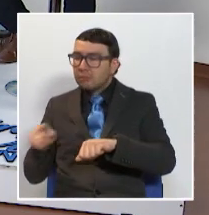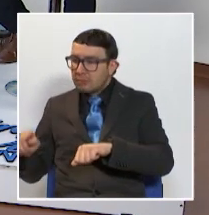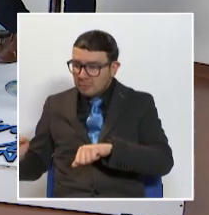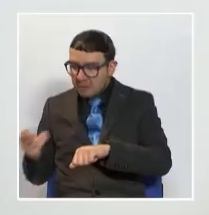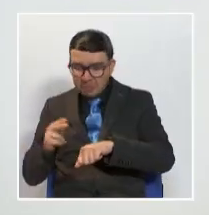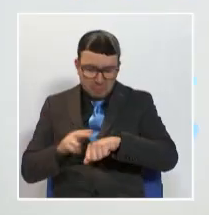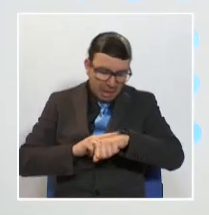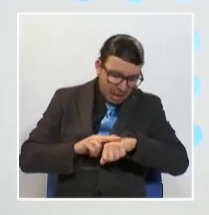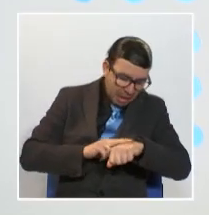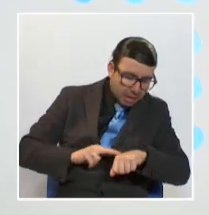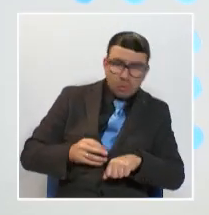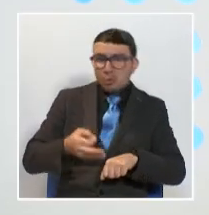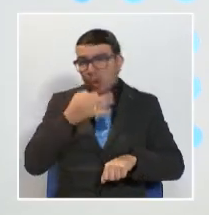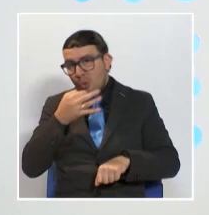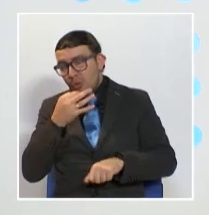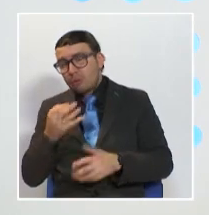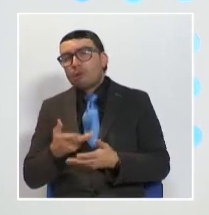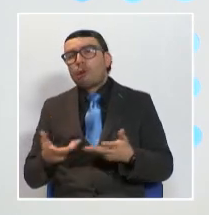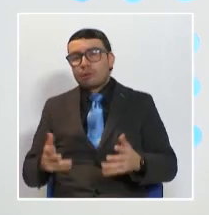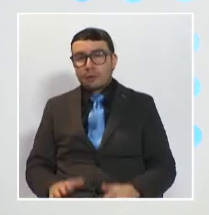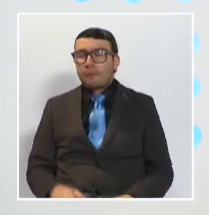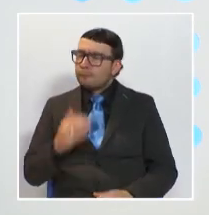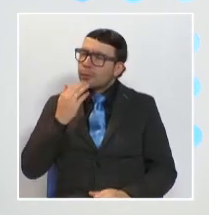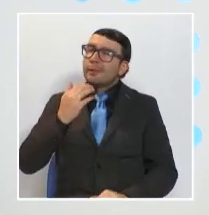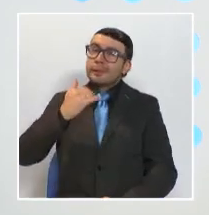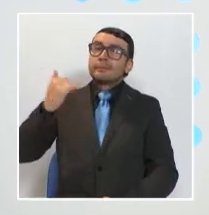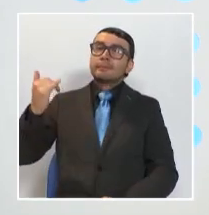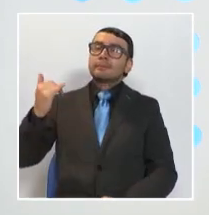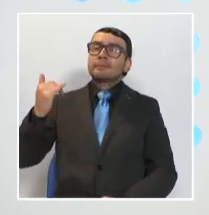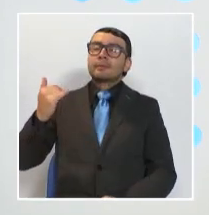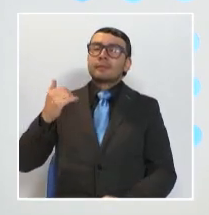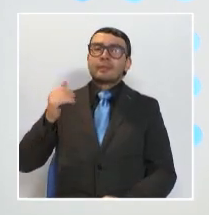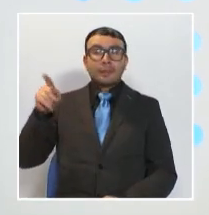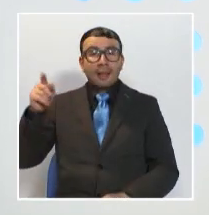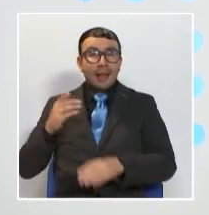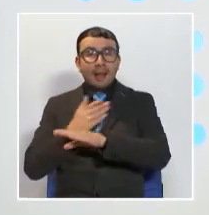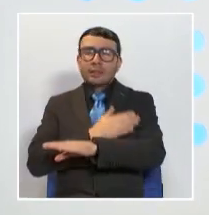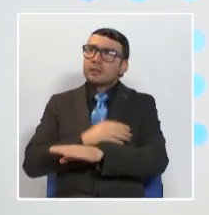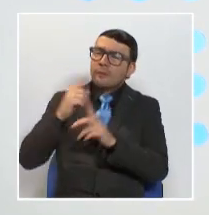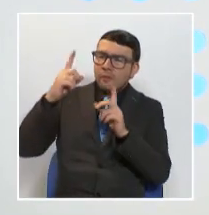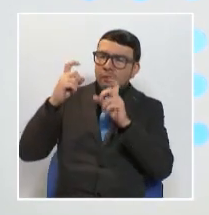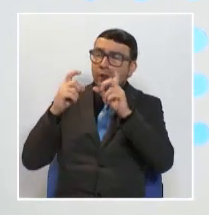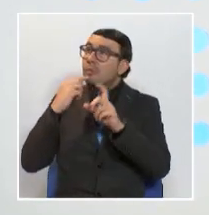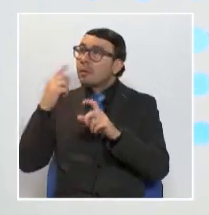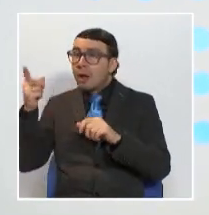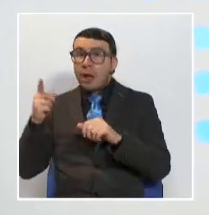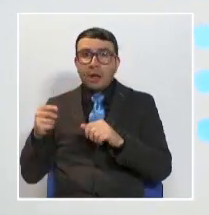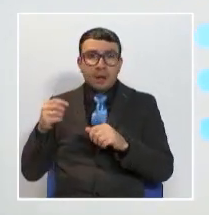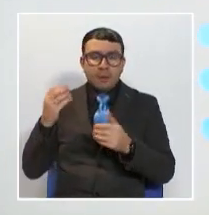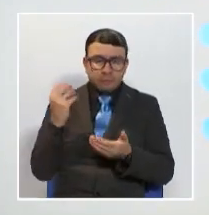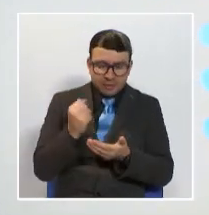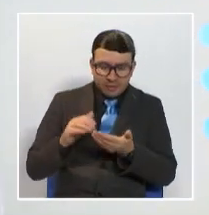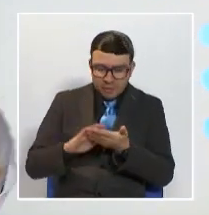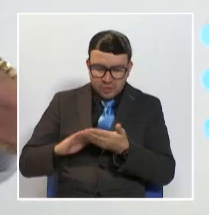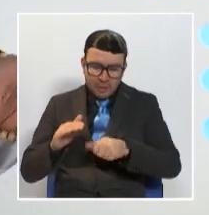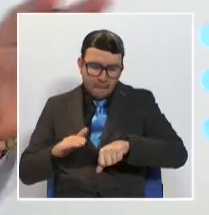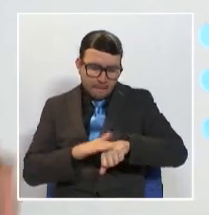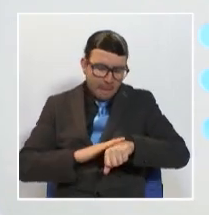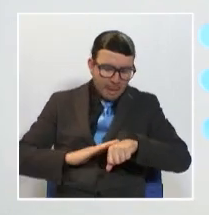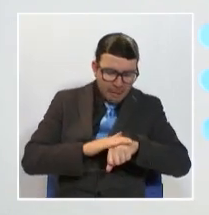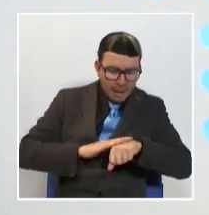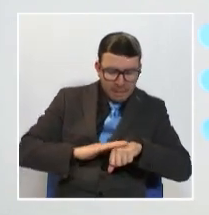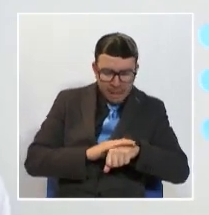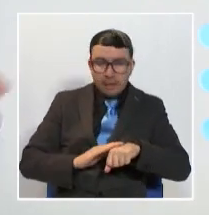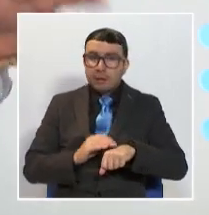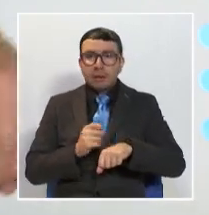¿Y qué quiero decir con eso? Que ahí mostraron una lesión cuando el doctor Jaime Alberto decía, no, es que le han hecho tantos esteroides y le echaron las cremas del nochero de